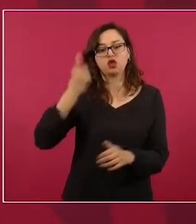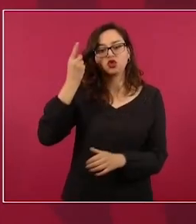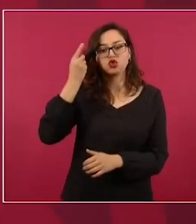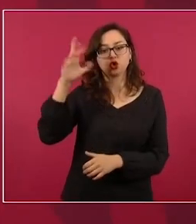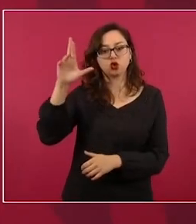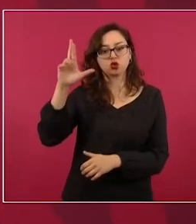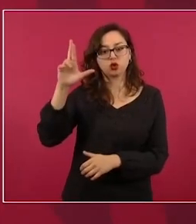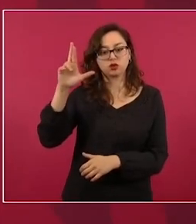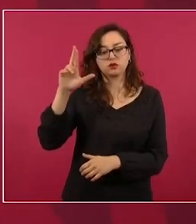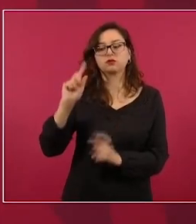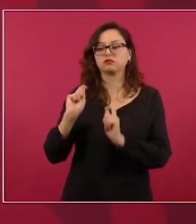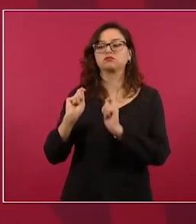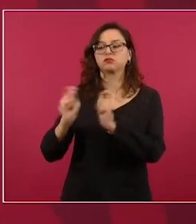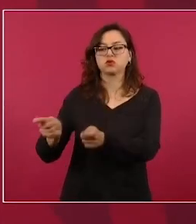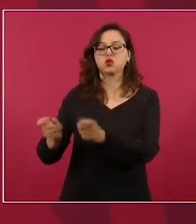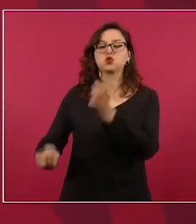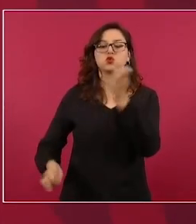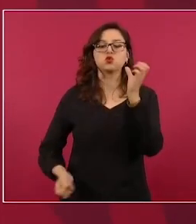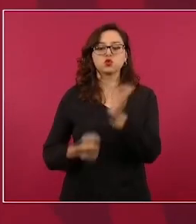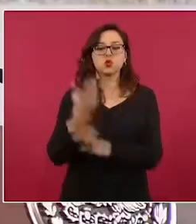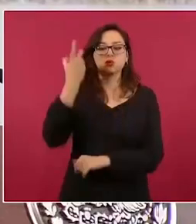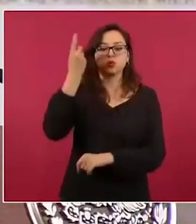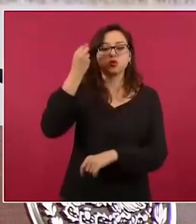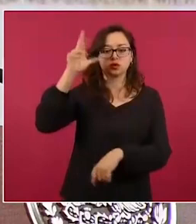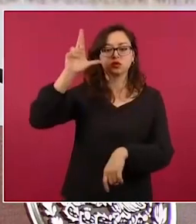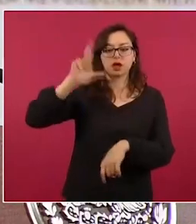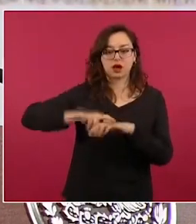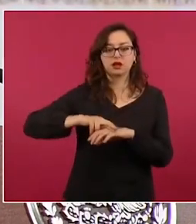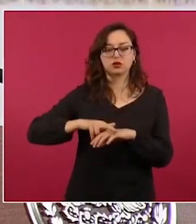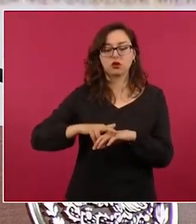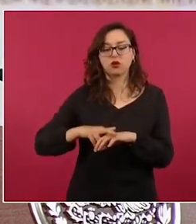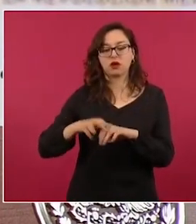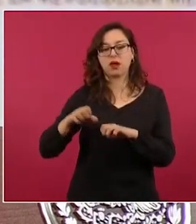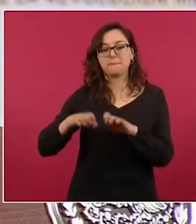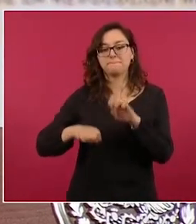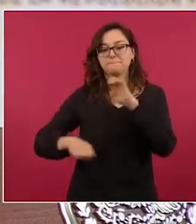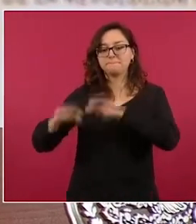y él va a ser el director de